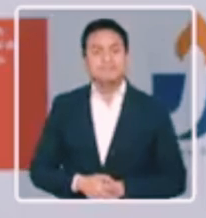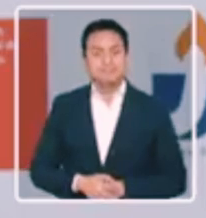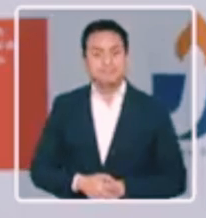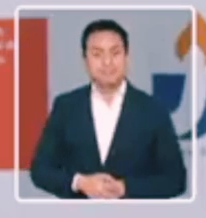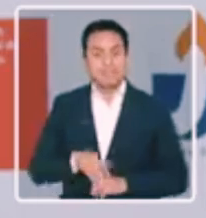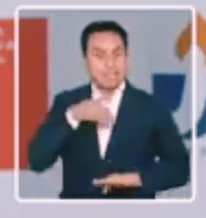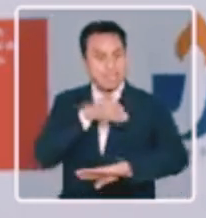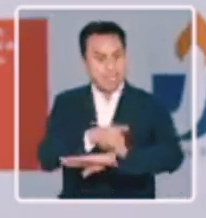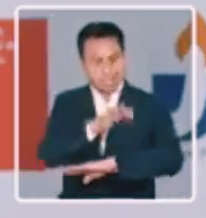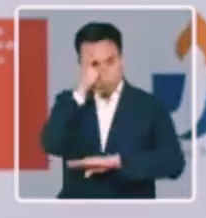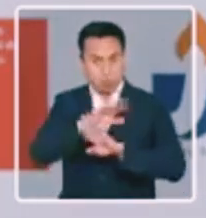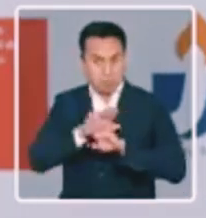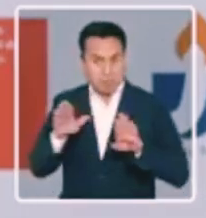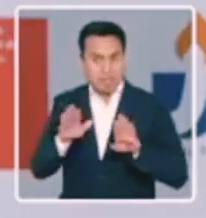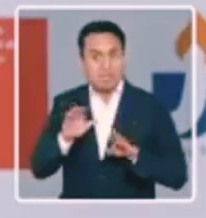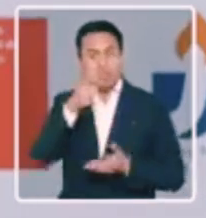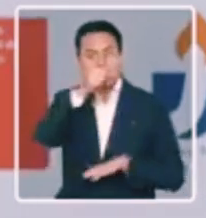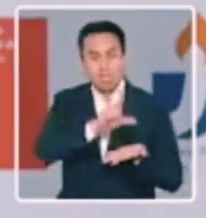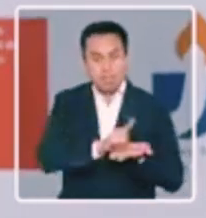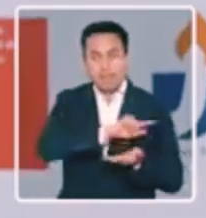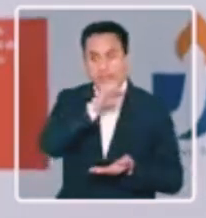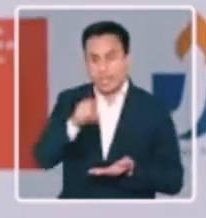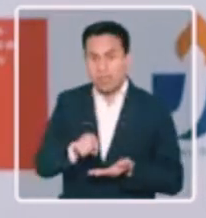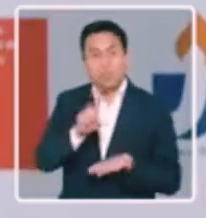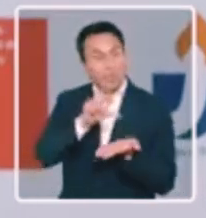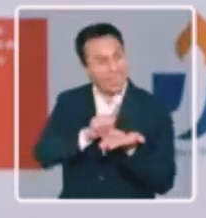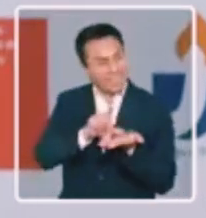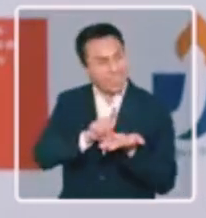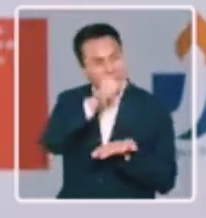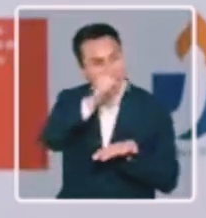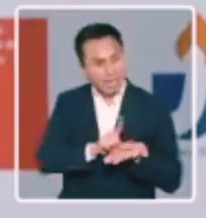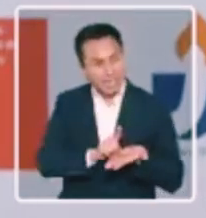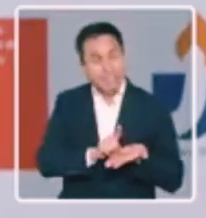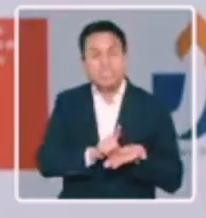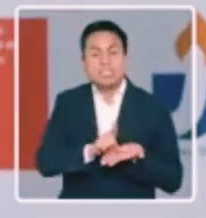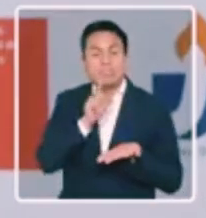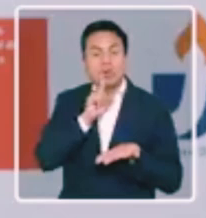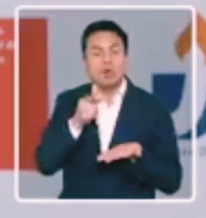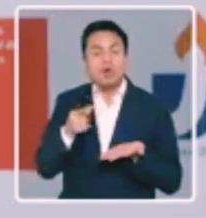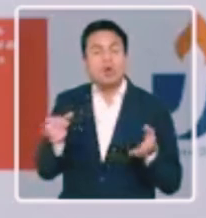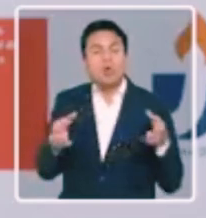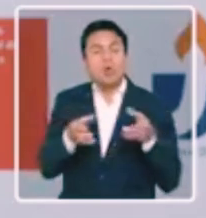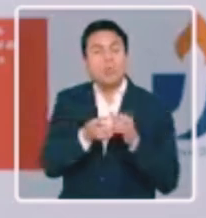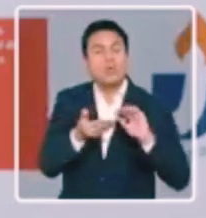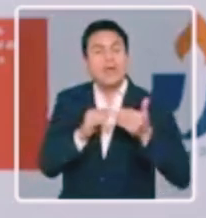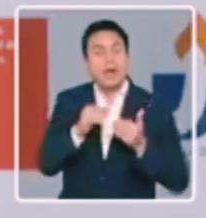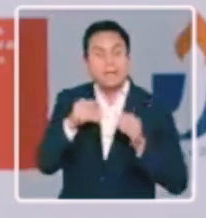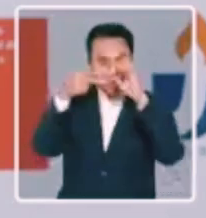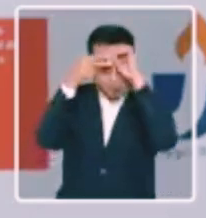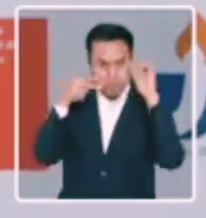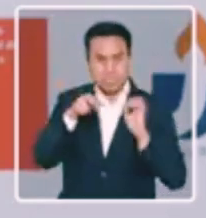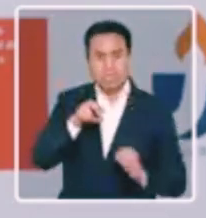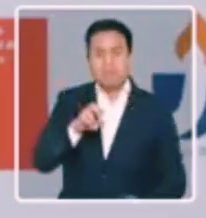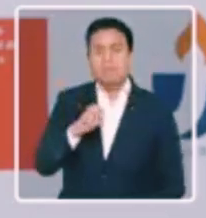terminando la gira y vengo llegando de lonquimay y en lonquimay estuvimos en una comunidad mapuche en